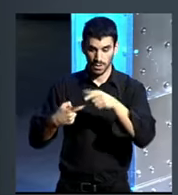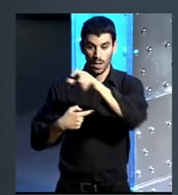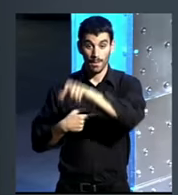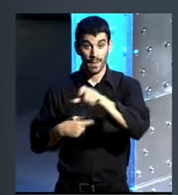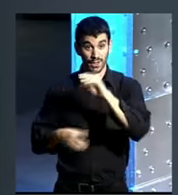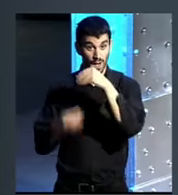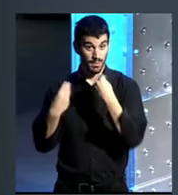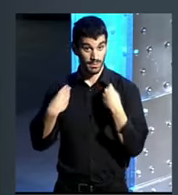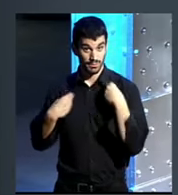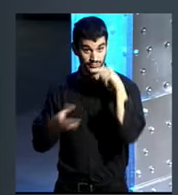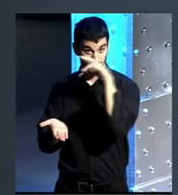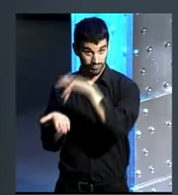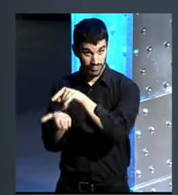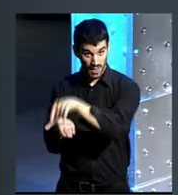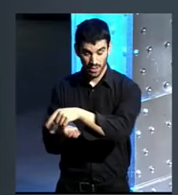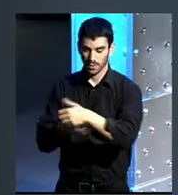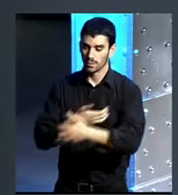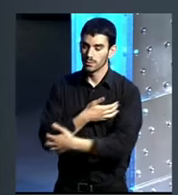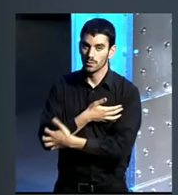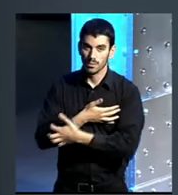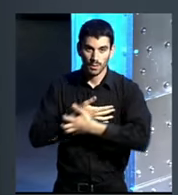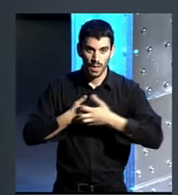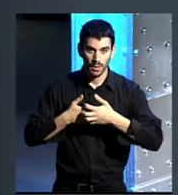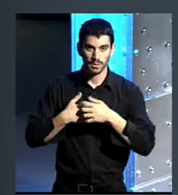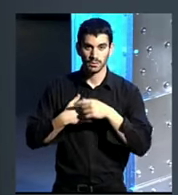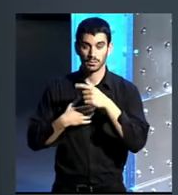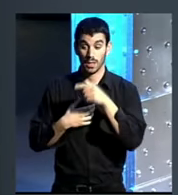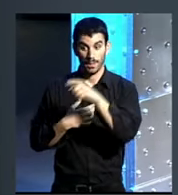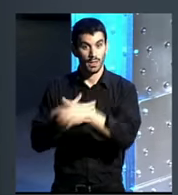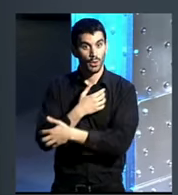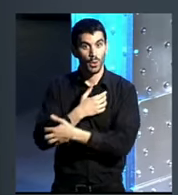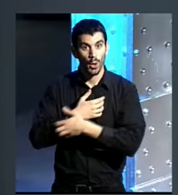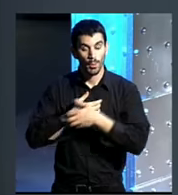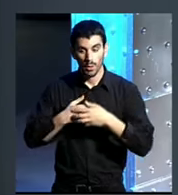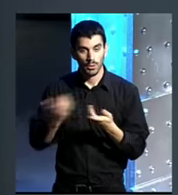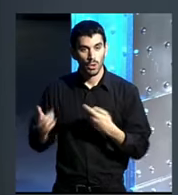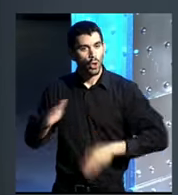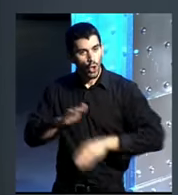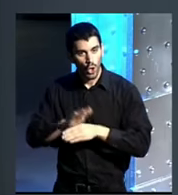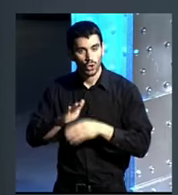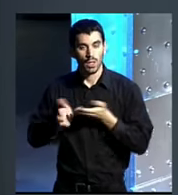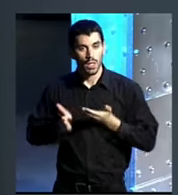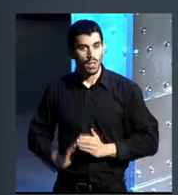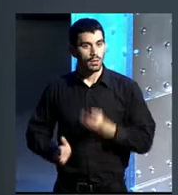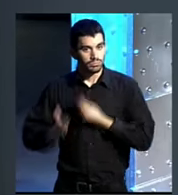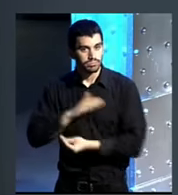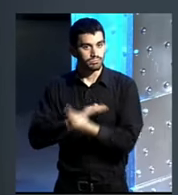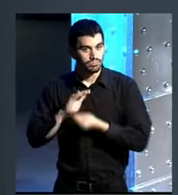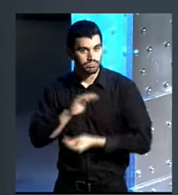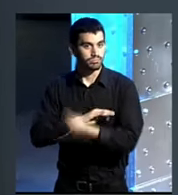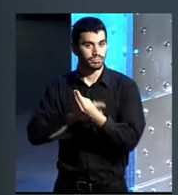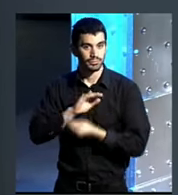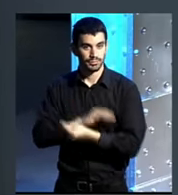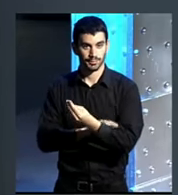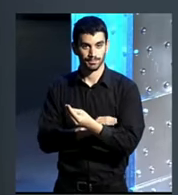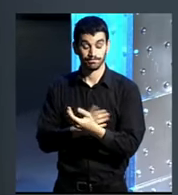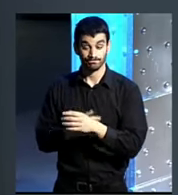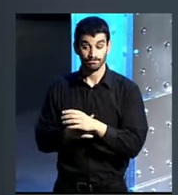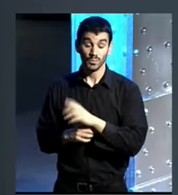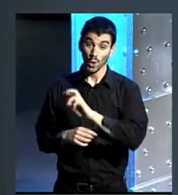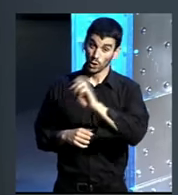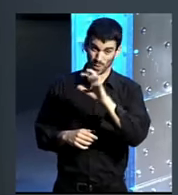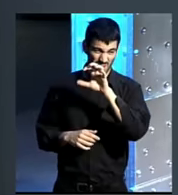estos países. Para paliar el problema, en parte, traen más hijos al mundo. Y en los países subdesarrollados, como el trabajo